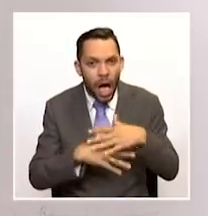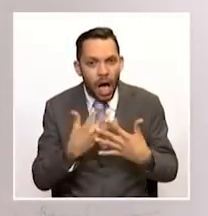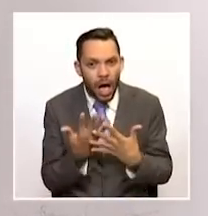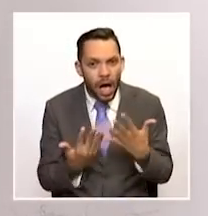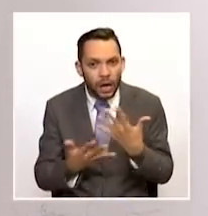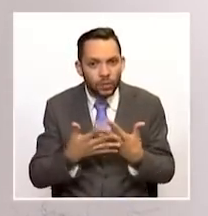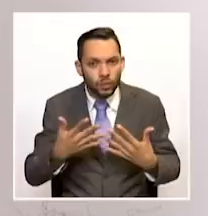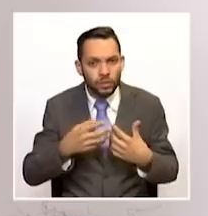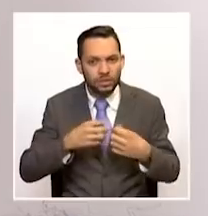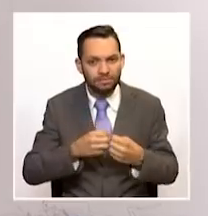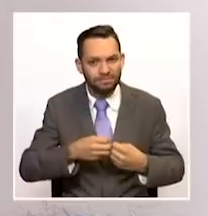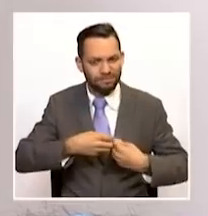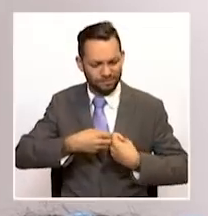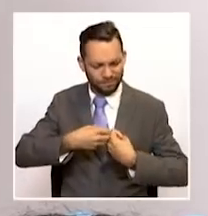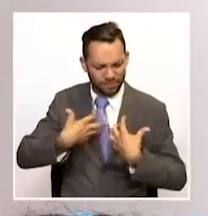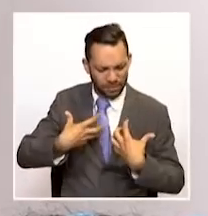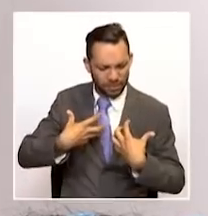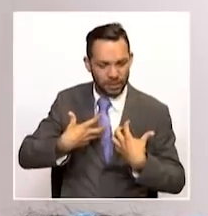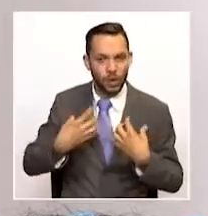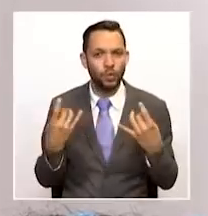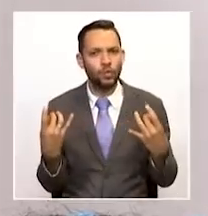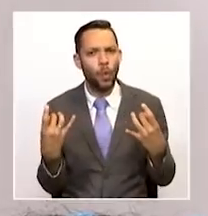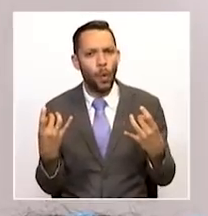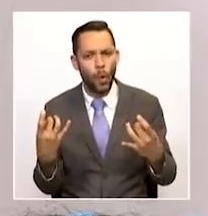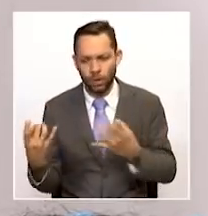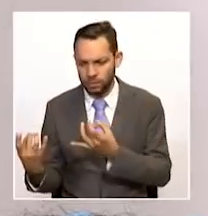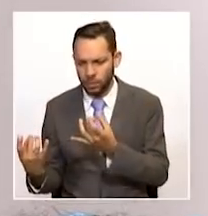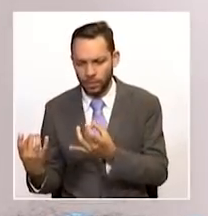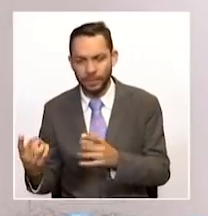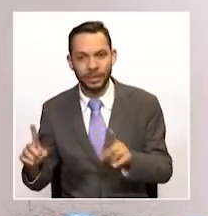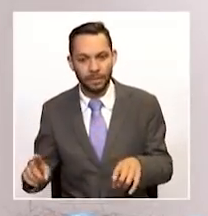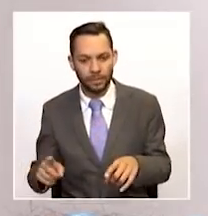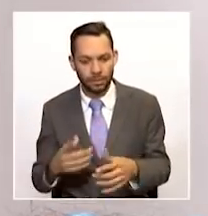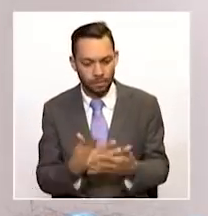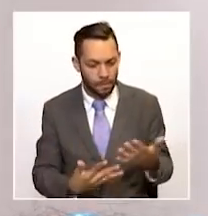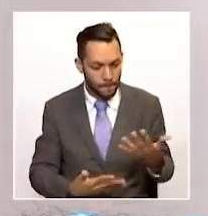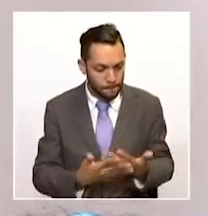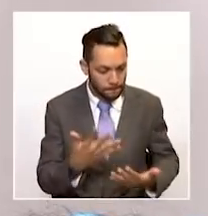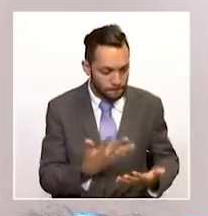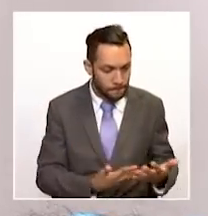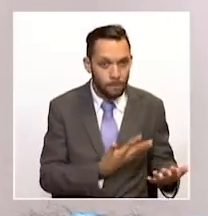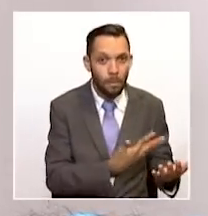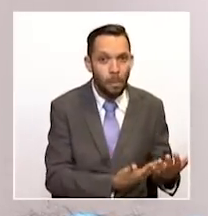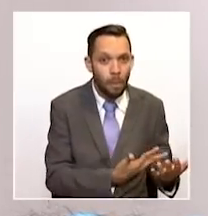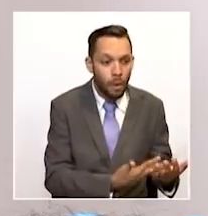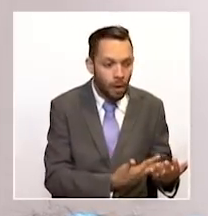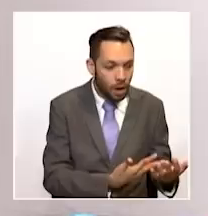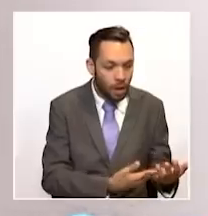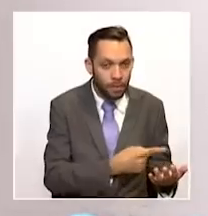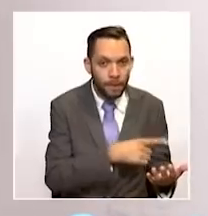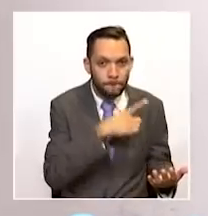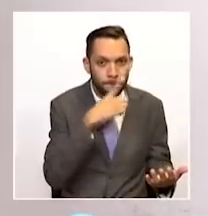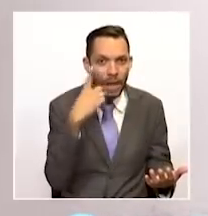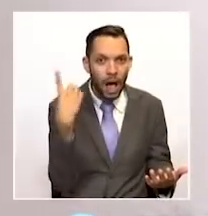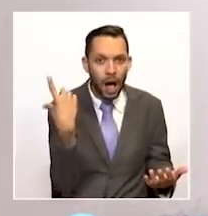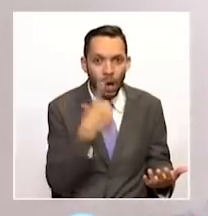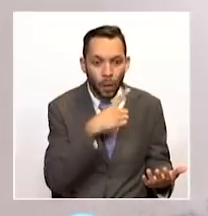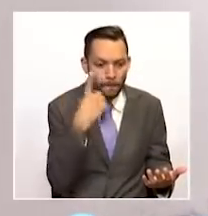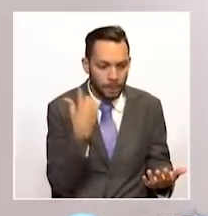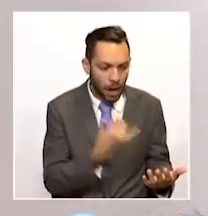ya los exámenes cuando me mojaba las manos me colocaban blancas moradas